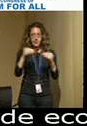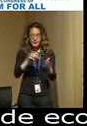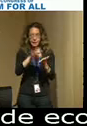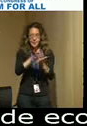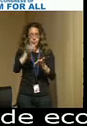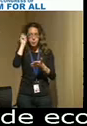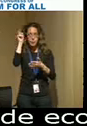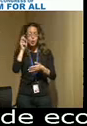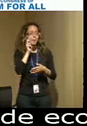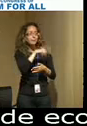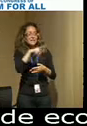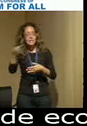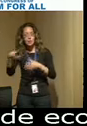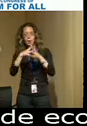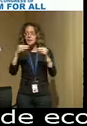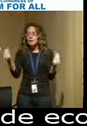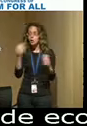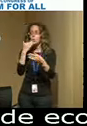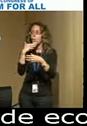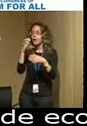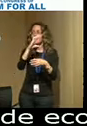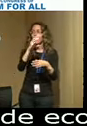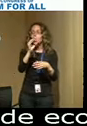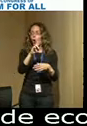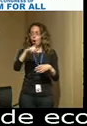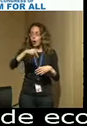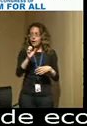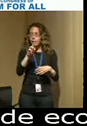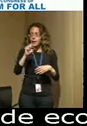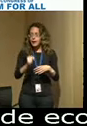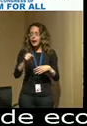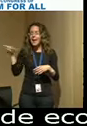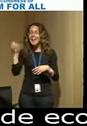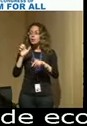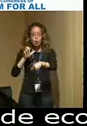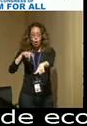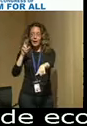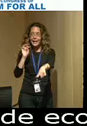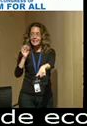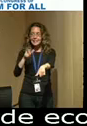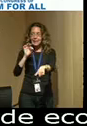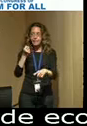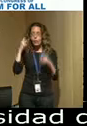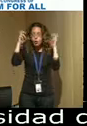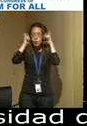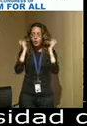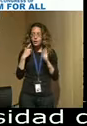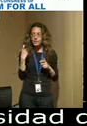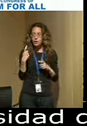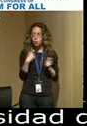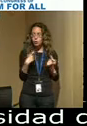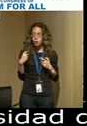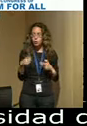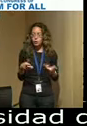profesor visitante de universidades como la de Cornell y Stanford. Es experto en economía de la salud, turismo de la